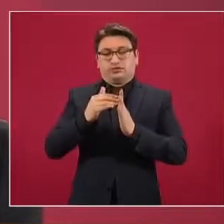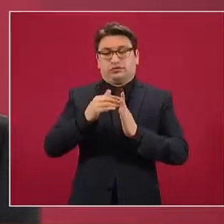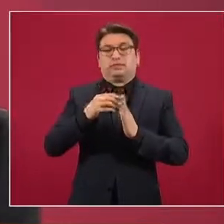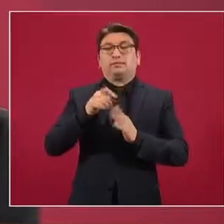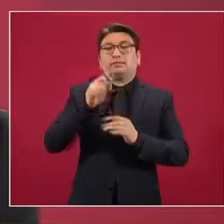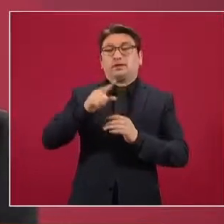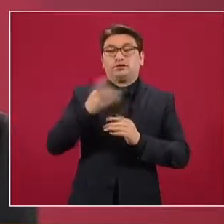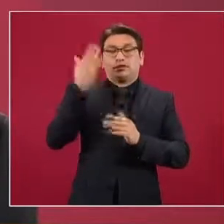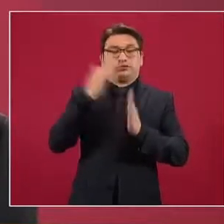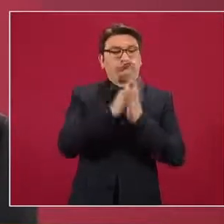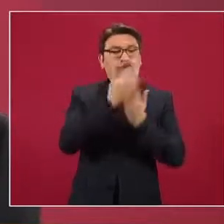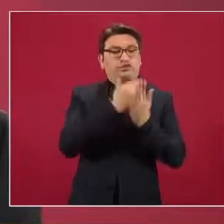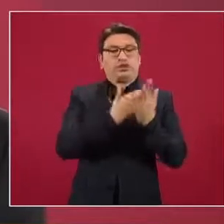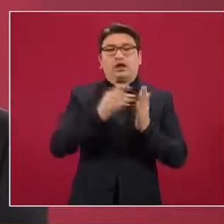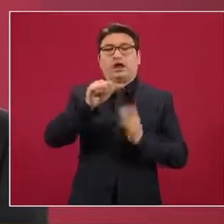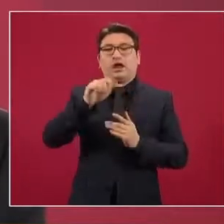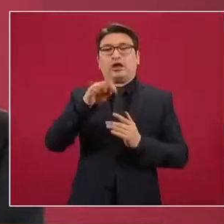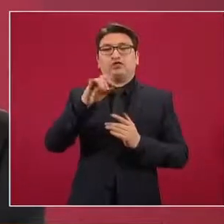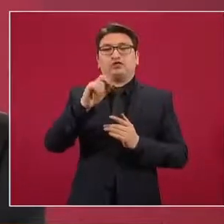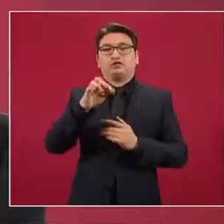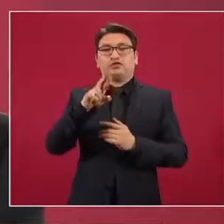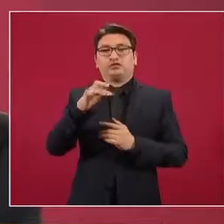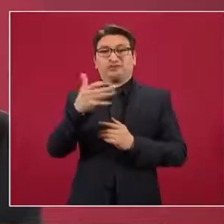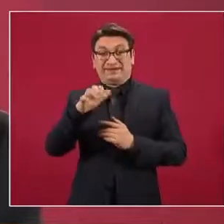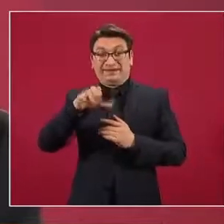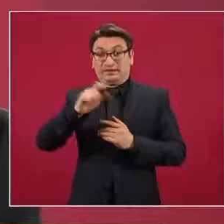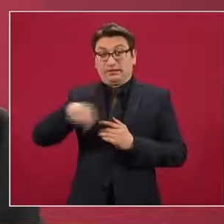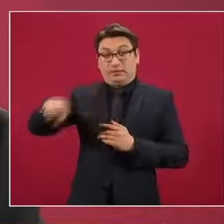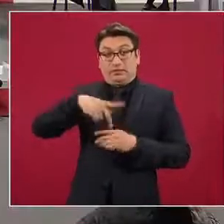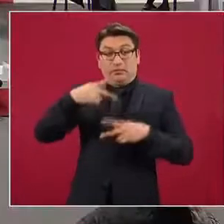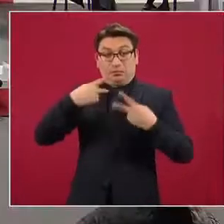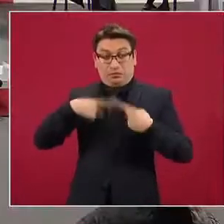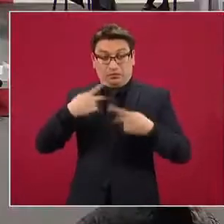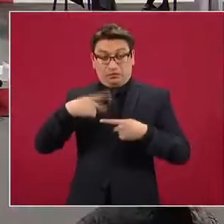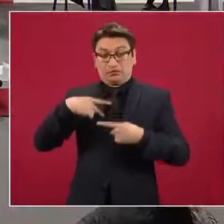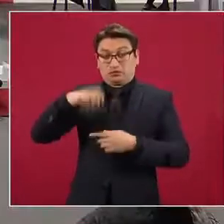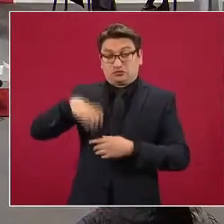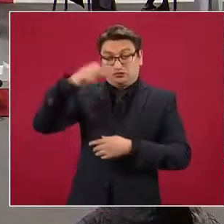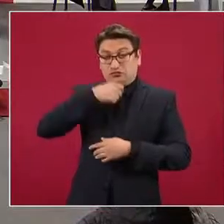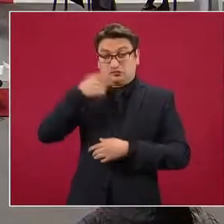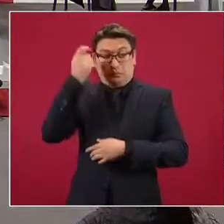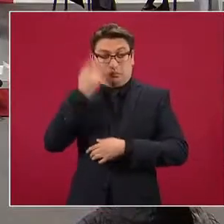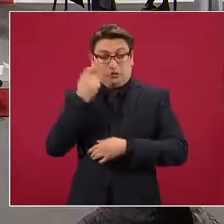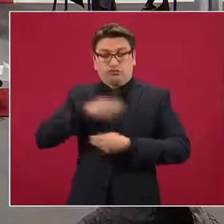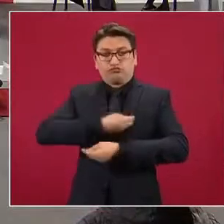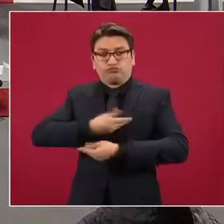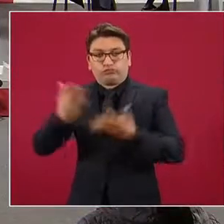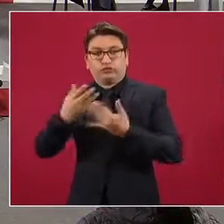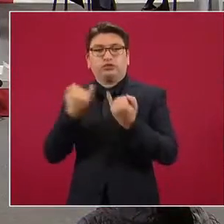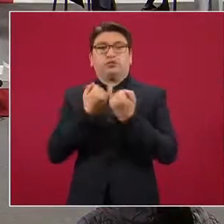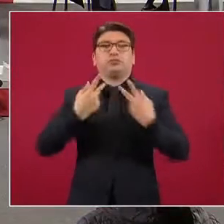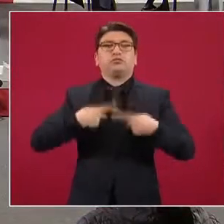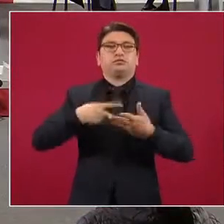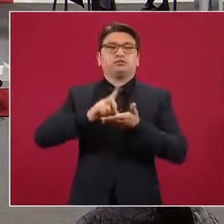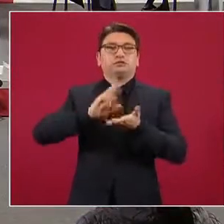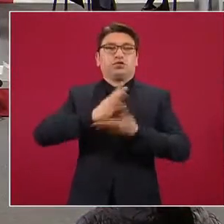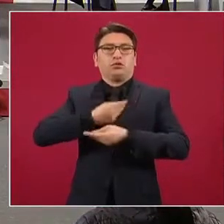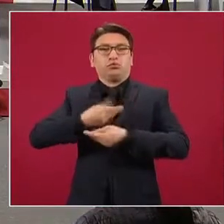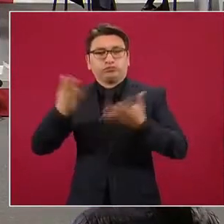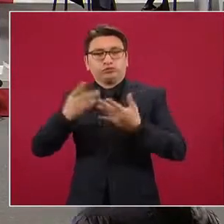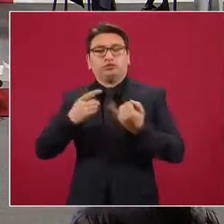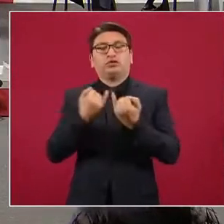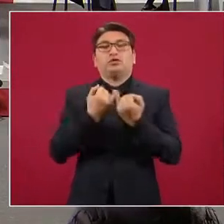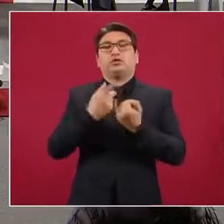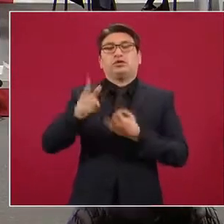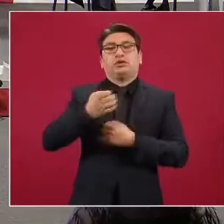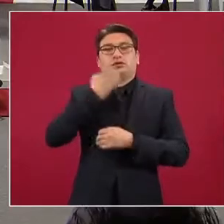Reyes a todos los adultos mayores que reciben su pensión, así como las personas con discapacidad y estudiantes que son